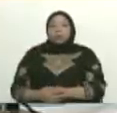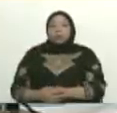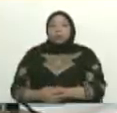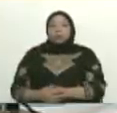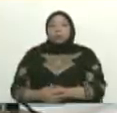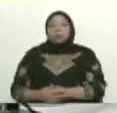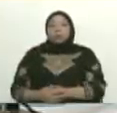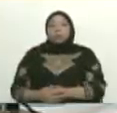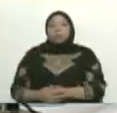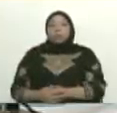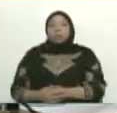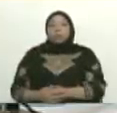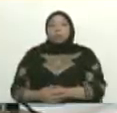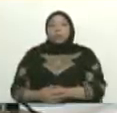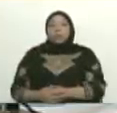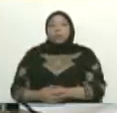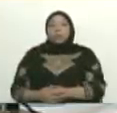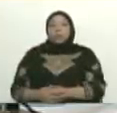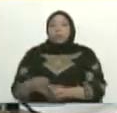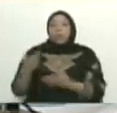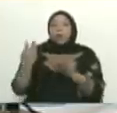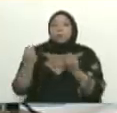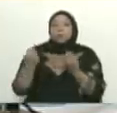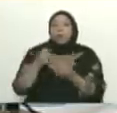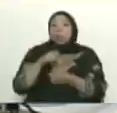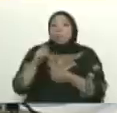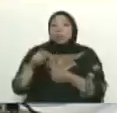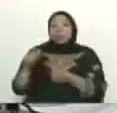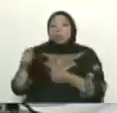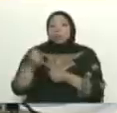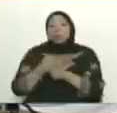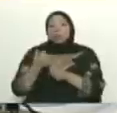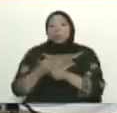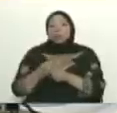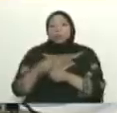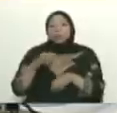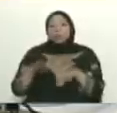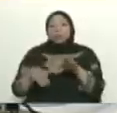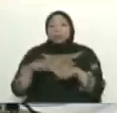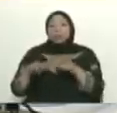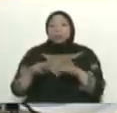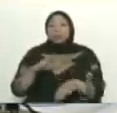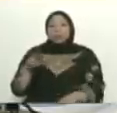Y muchos jóvenes, por eso me explayo un poco más,